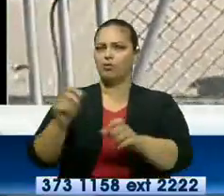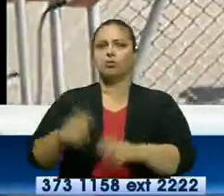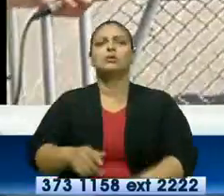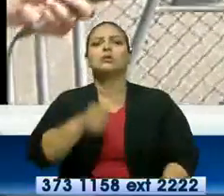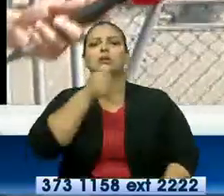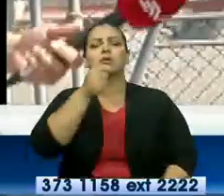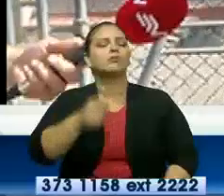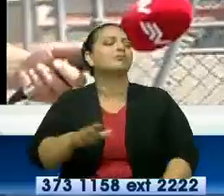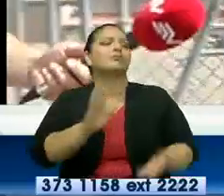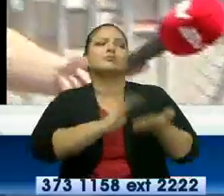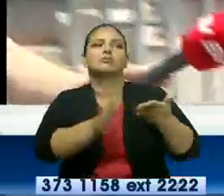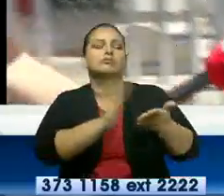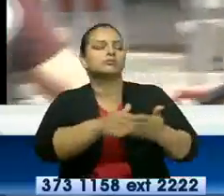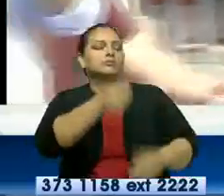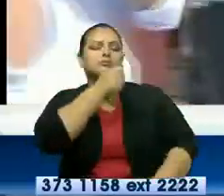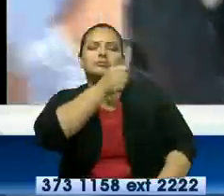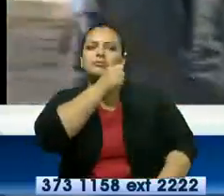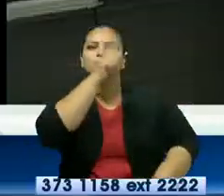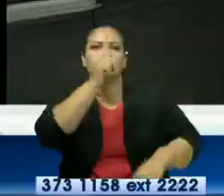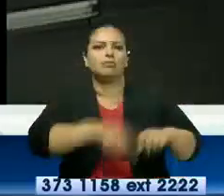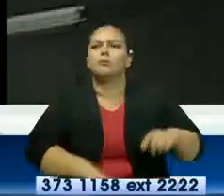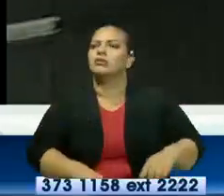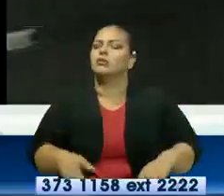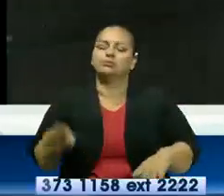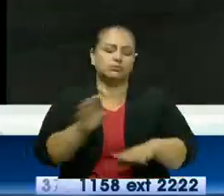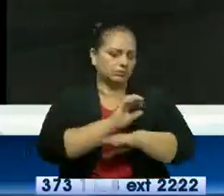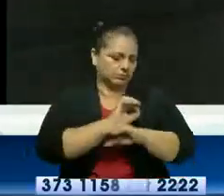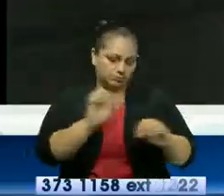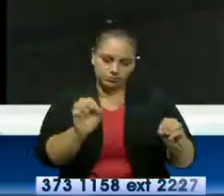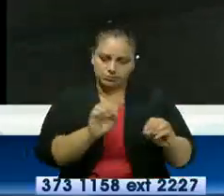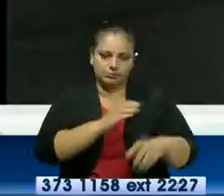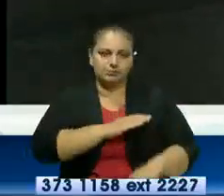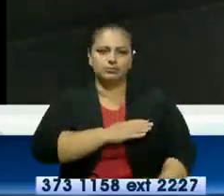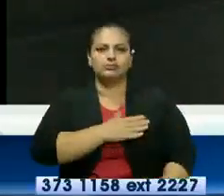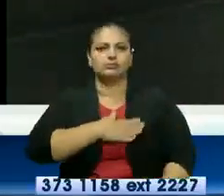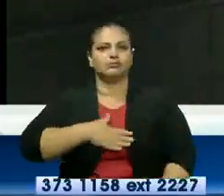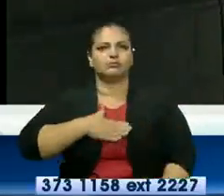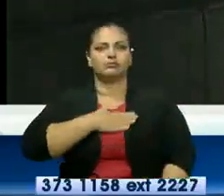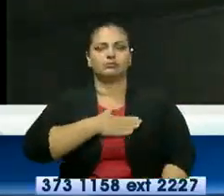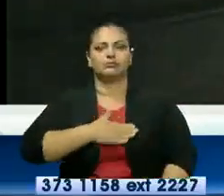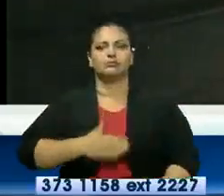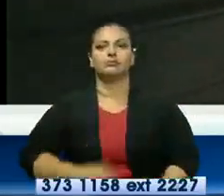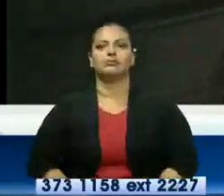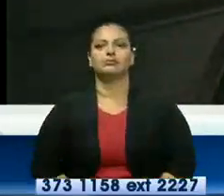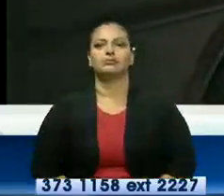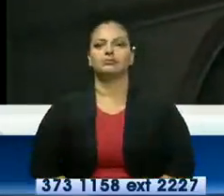¿Se puede dar ningún tipo de entrevista, por favor? Nada. No, nada. Fue un susto que se suscitó al interior del